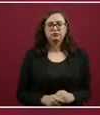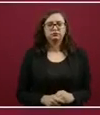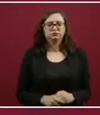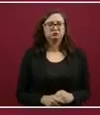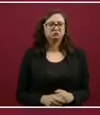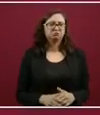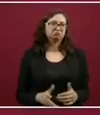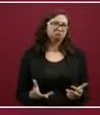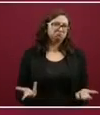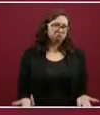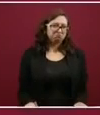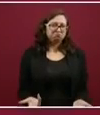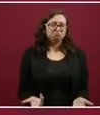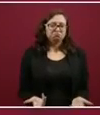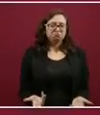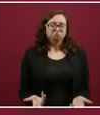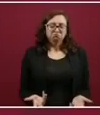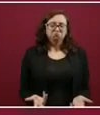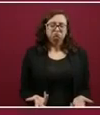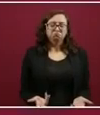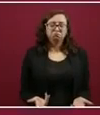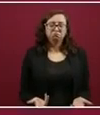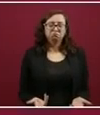son varias